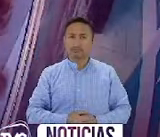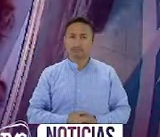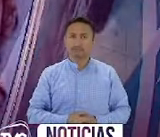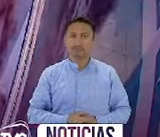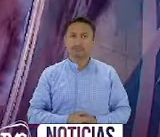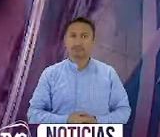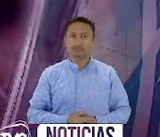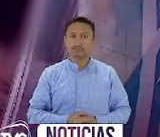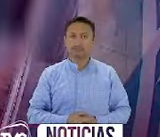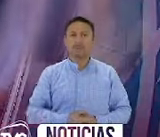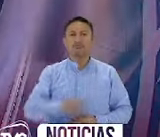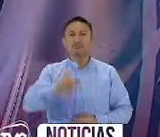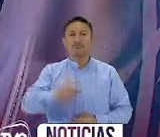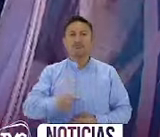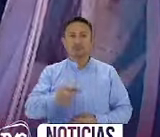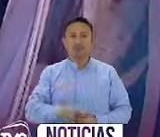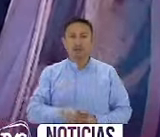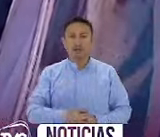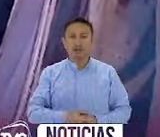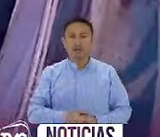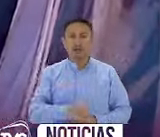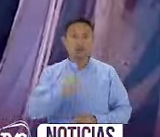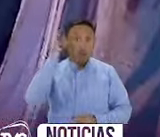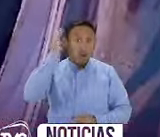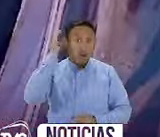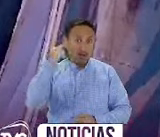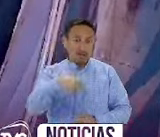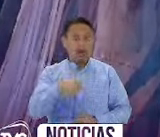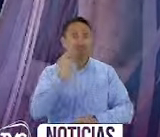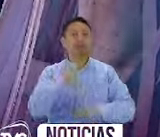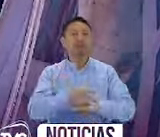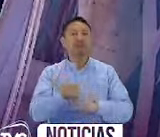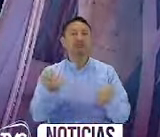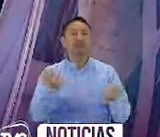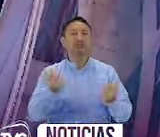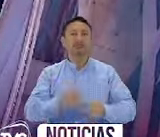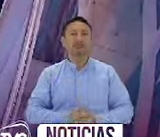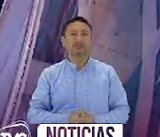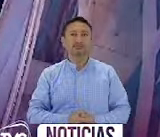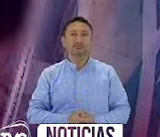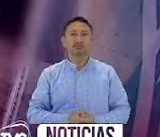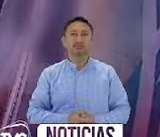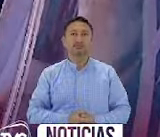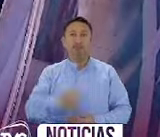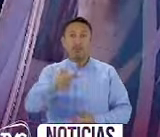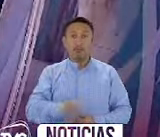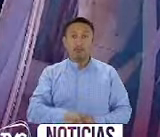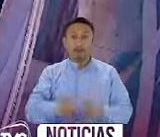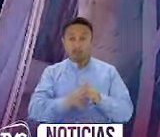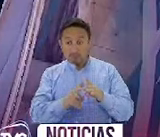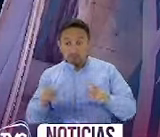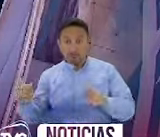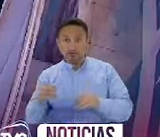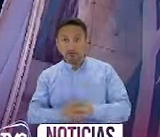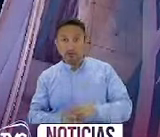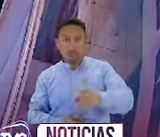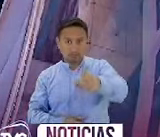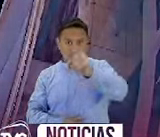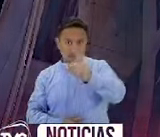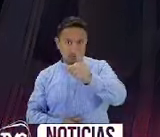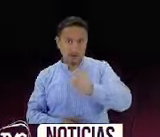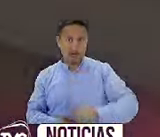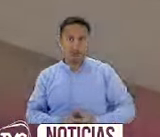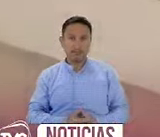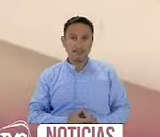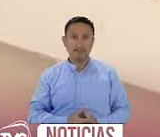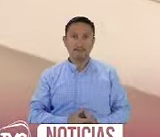las órdenes es esta mujer, que a propósito señaló al joven que logró esconderse para que no lo atrapen. ¿Usted